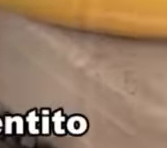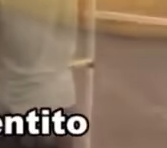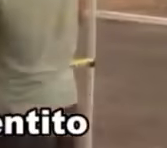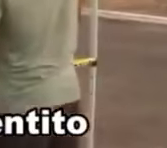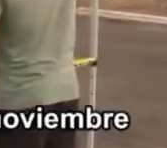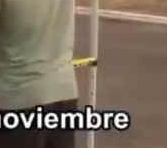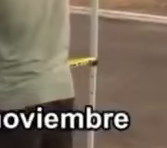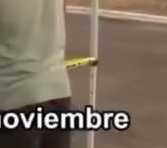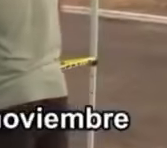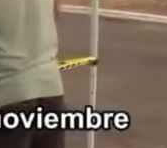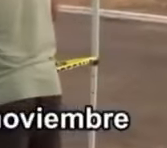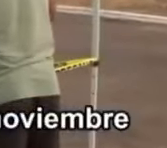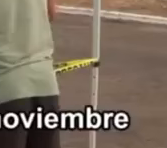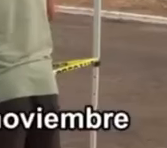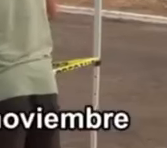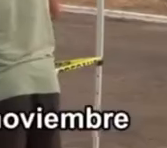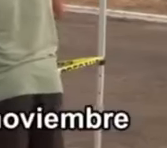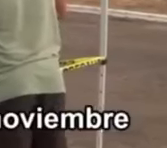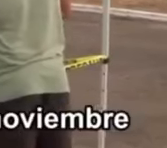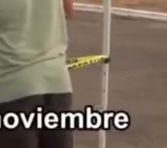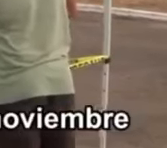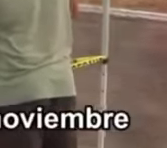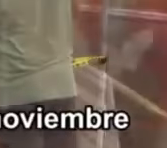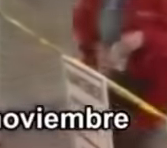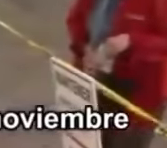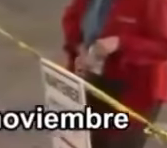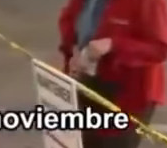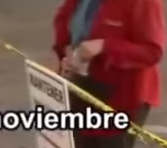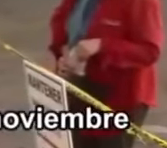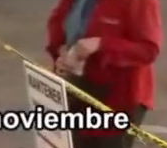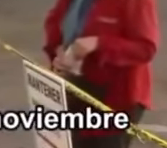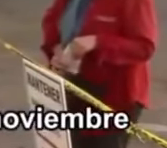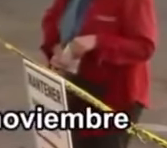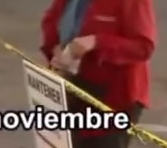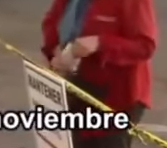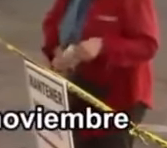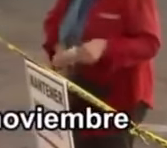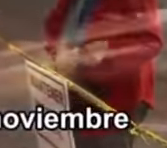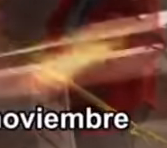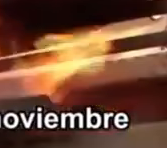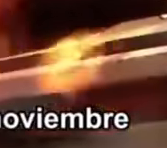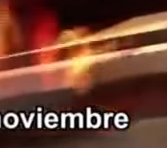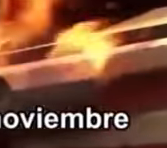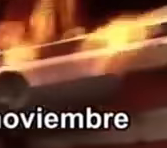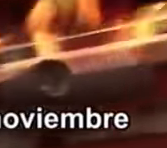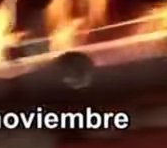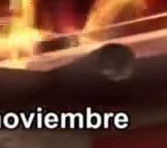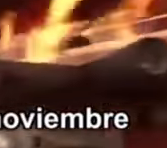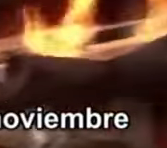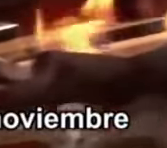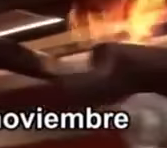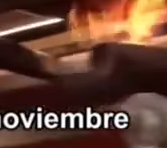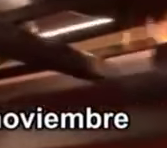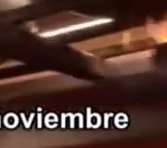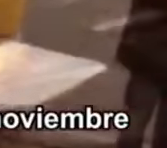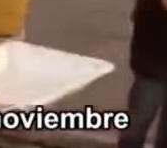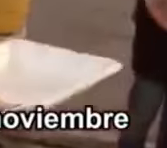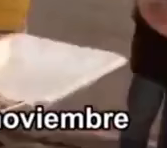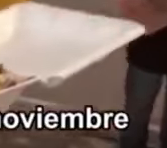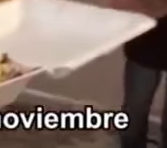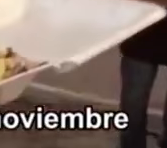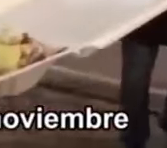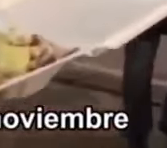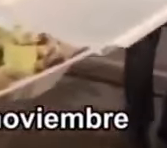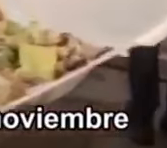Lo esperamos en la esquina de 20 de noviembre y calle 12. De lunes a sábado a partir de las 5 de la tarde. Voy camino a los tamales a